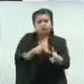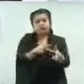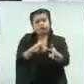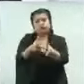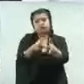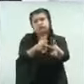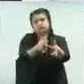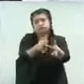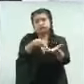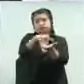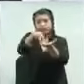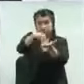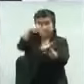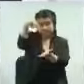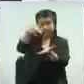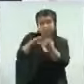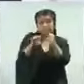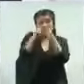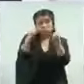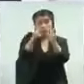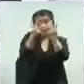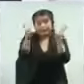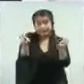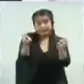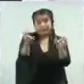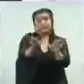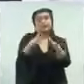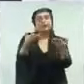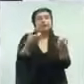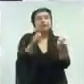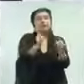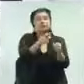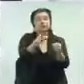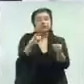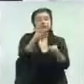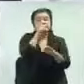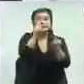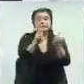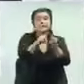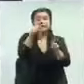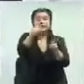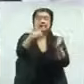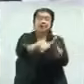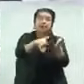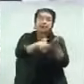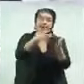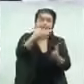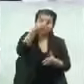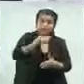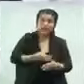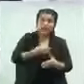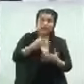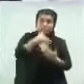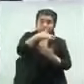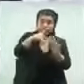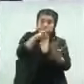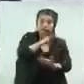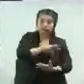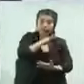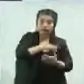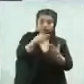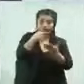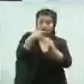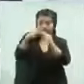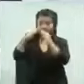acá el tema de que qué van a hacer y si esa carta es cierta de la que está circulando, porque la verdad es que